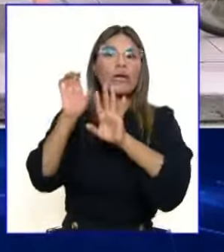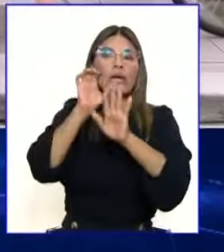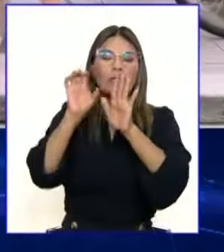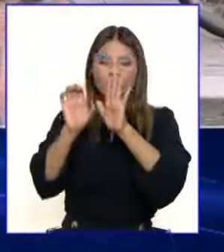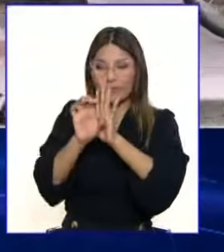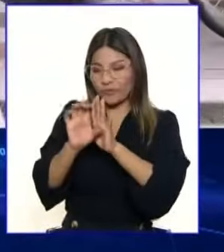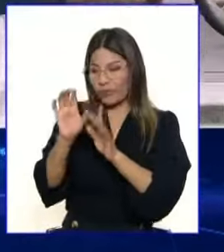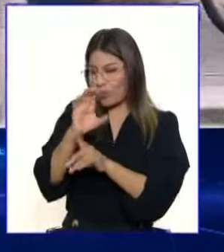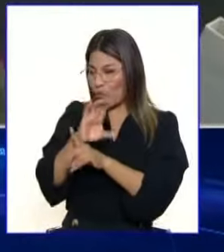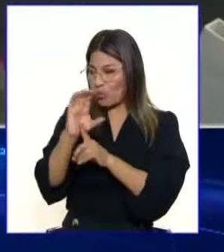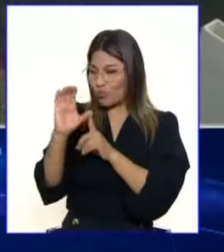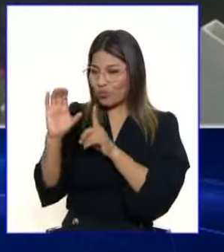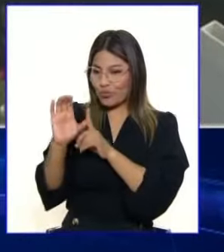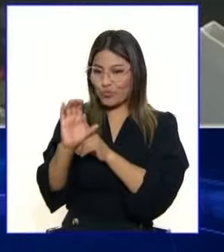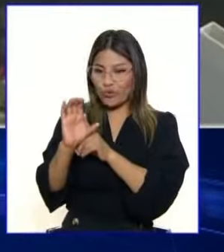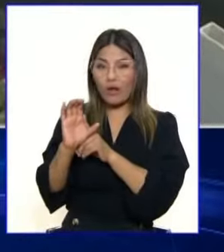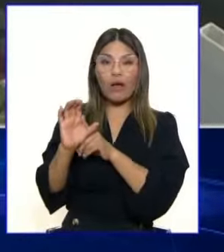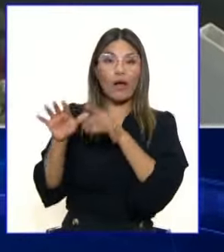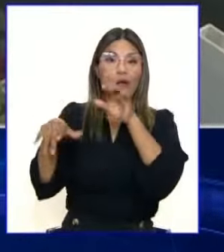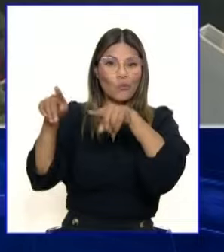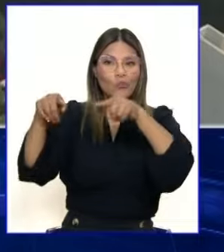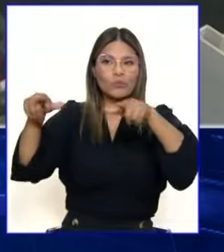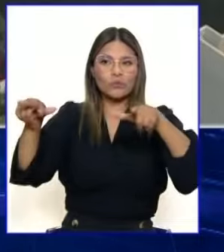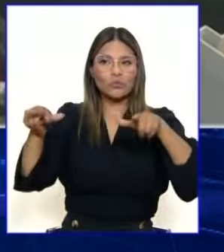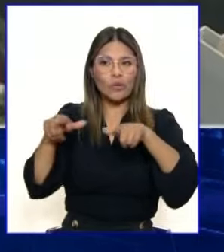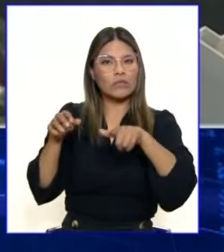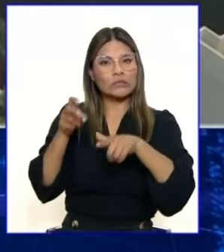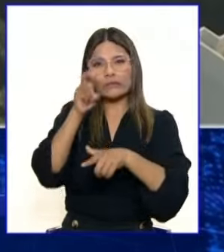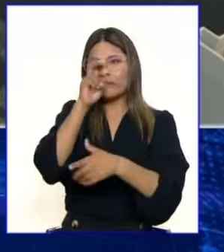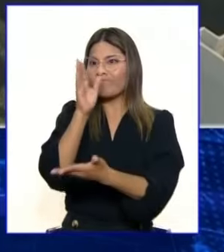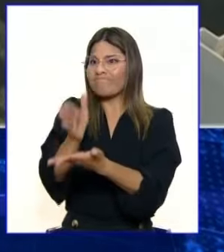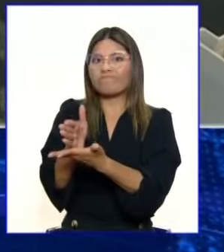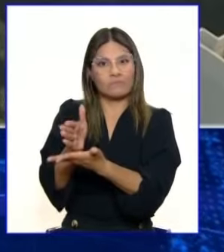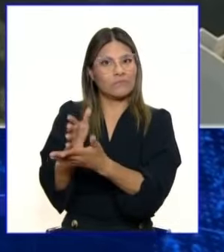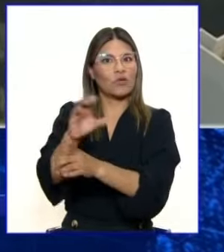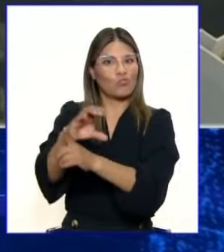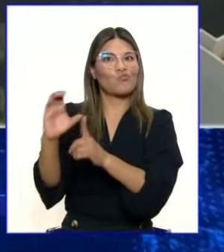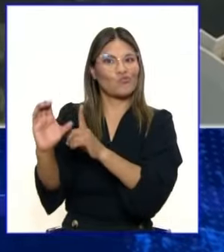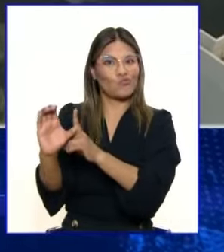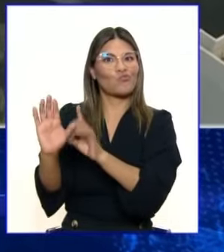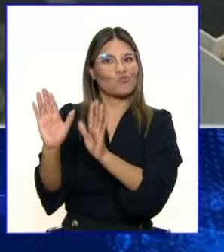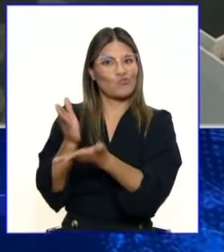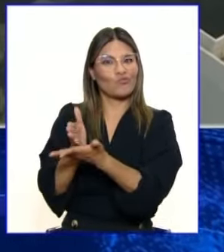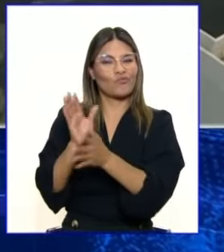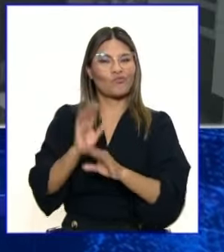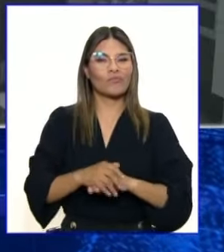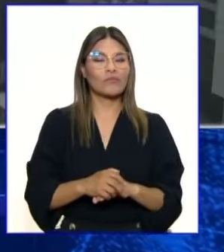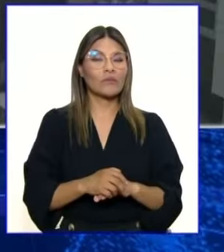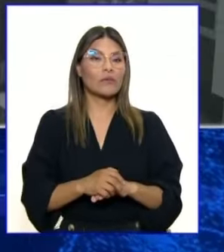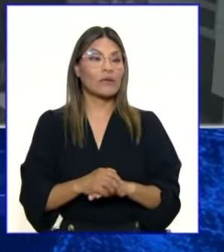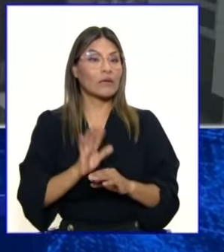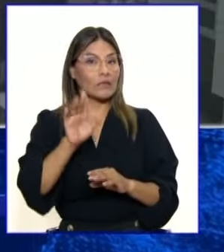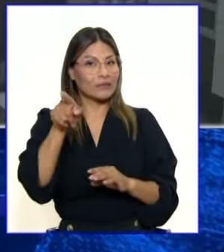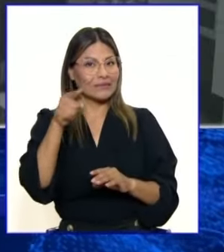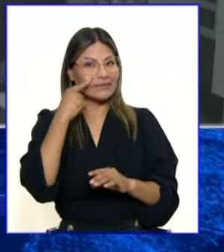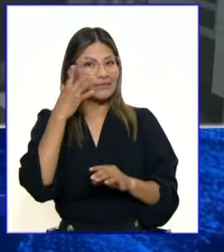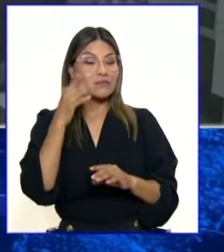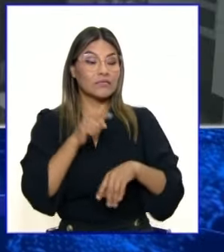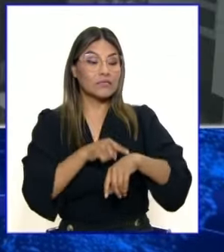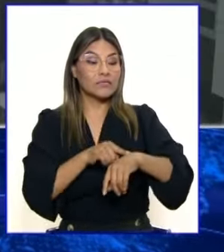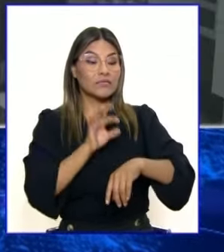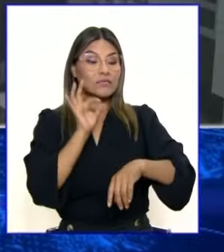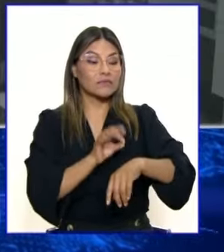ejemplo, en algunos lugares son muy protocolarias. Desde el hecho de, por ejemplo, ya he mencionado ayer